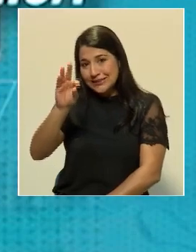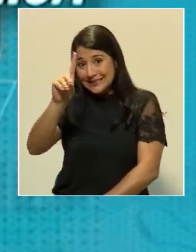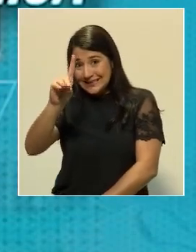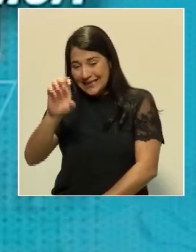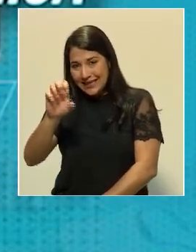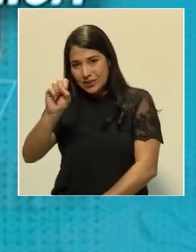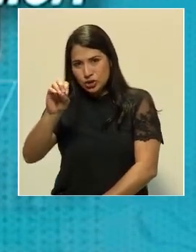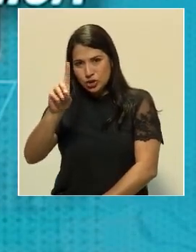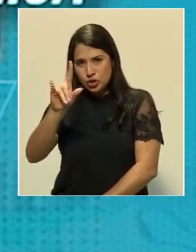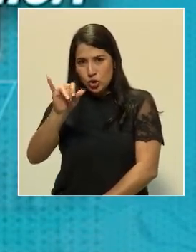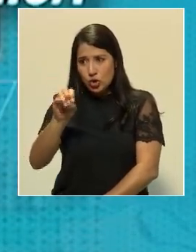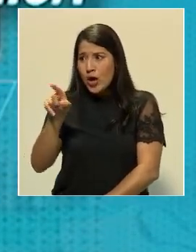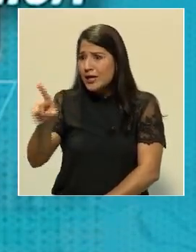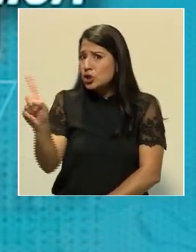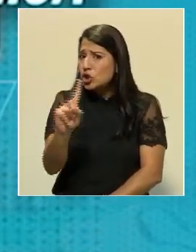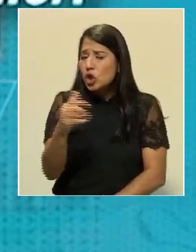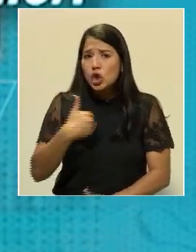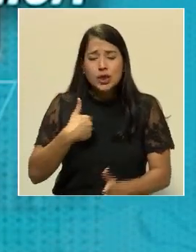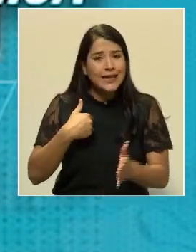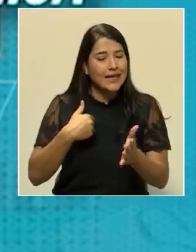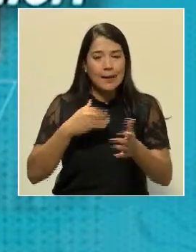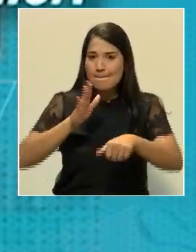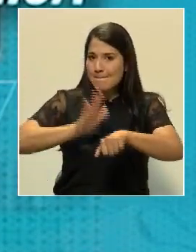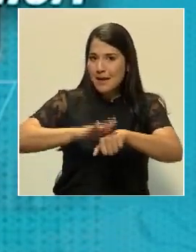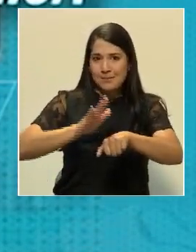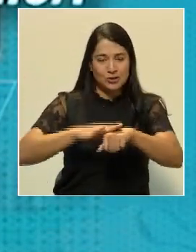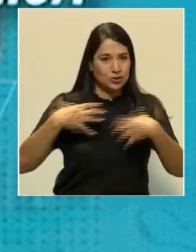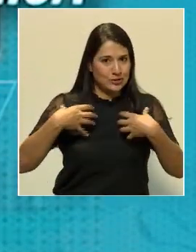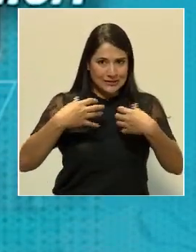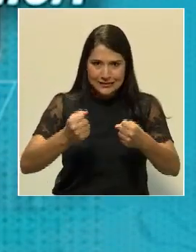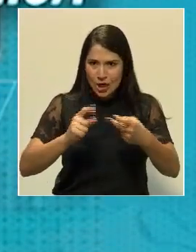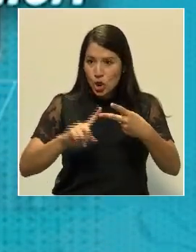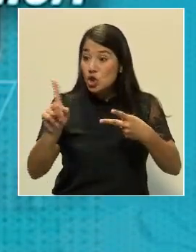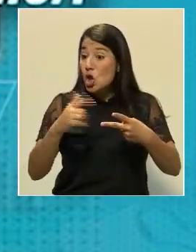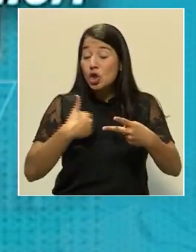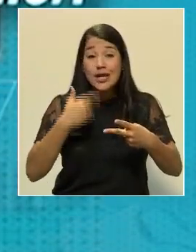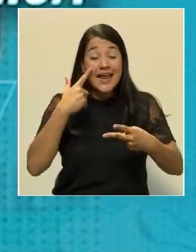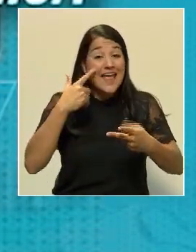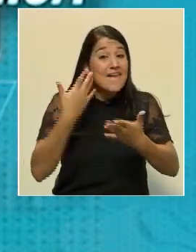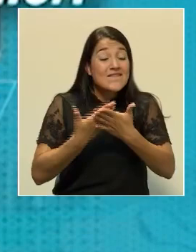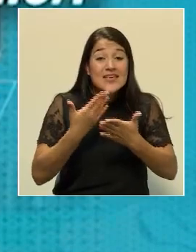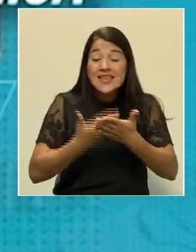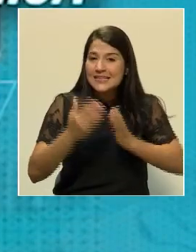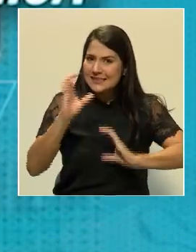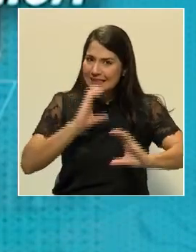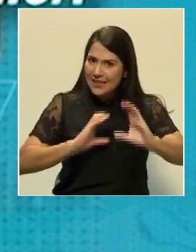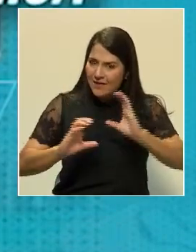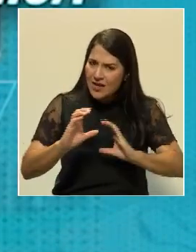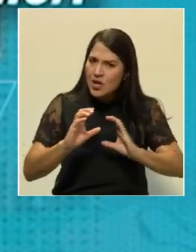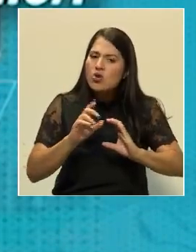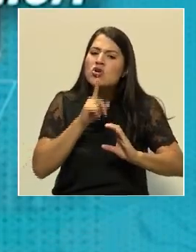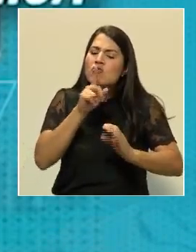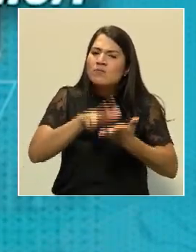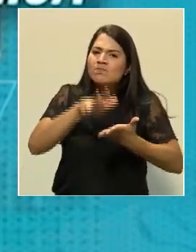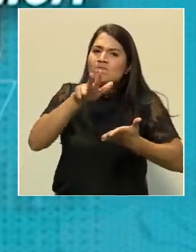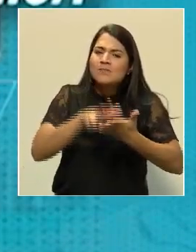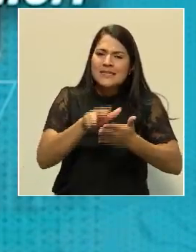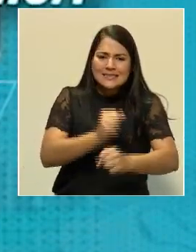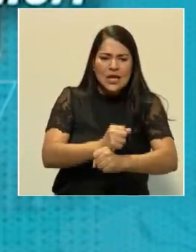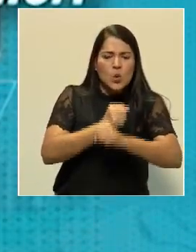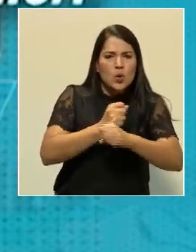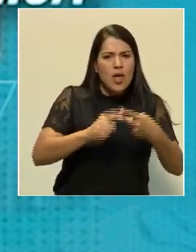cuales no cuentan con registro sanitario, ni existe evidencia científica que respalde su seguridad, calidad